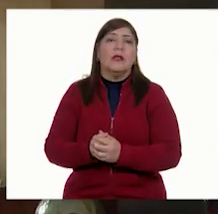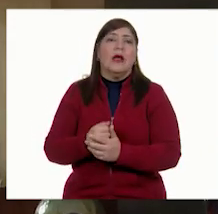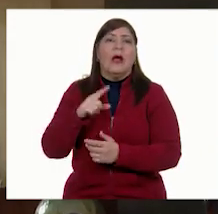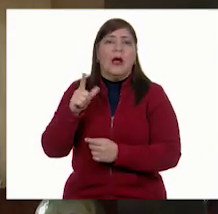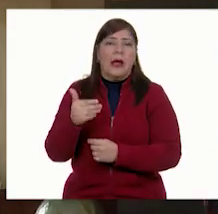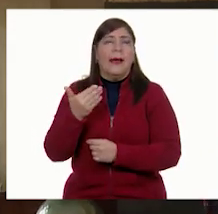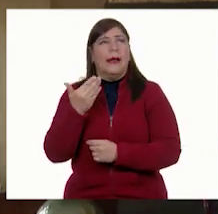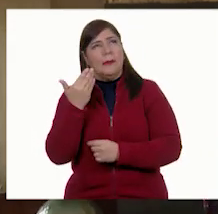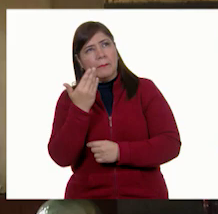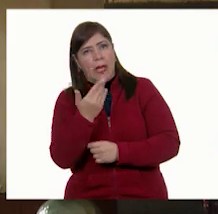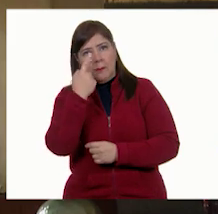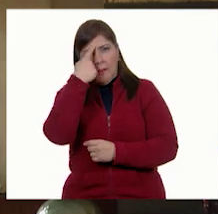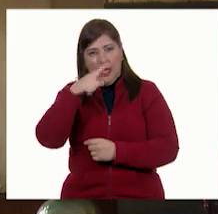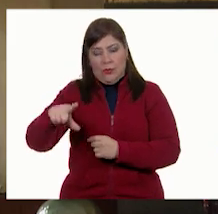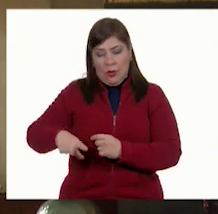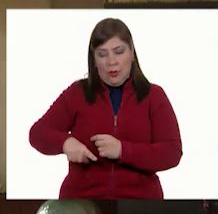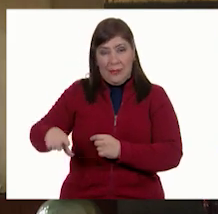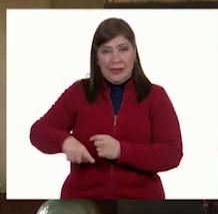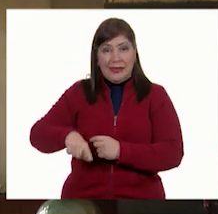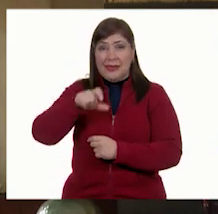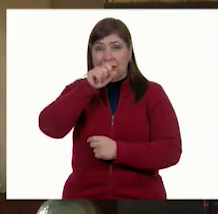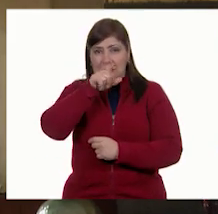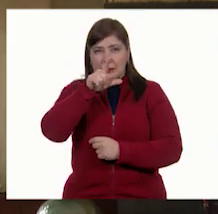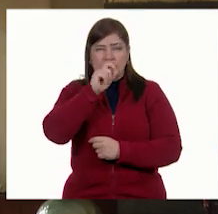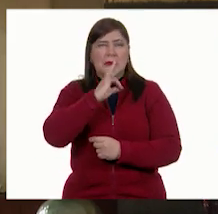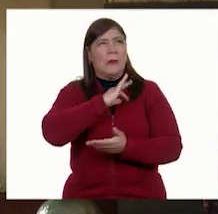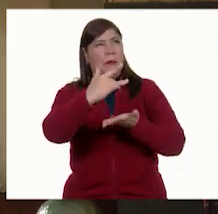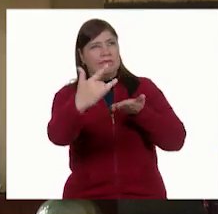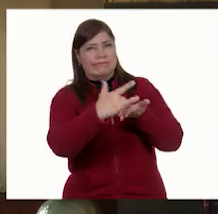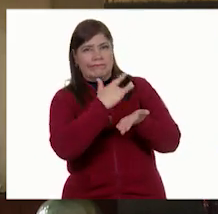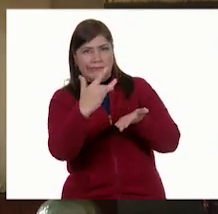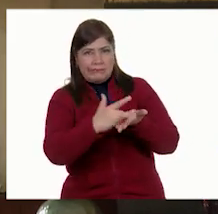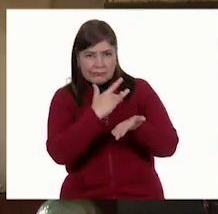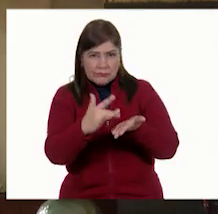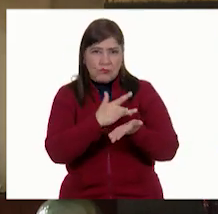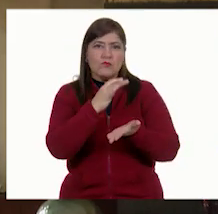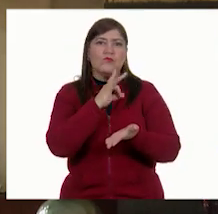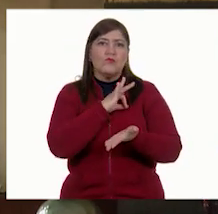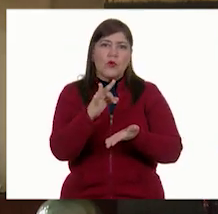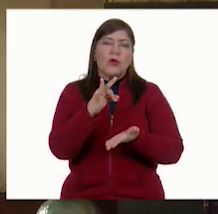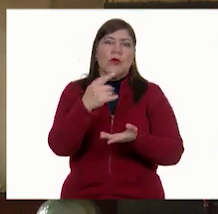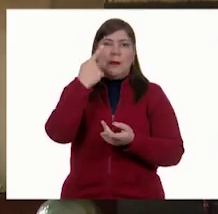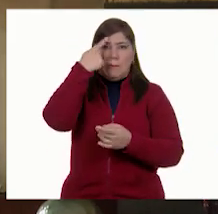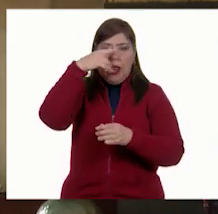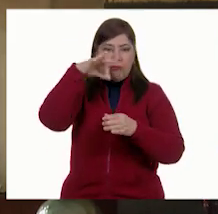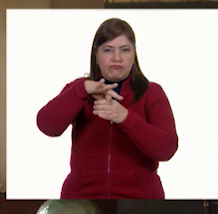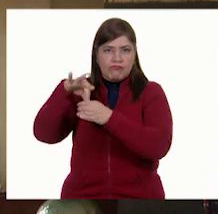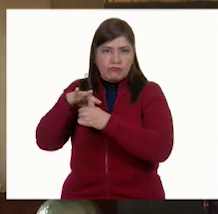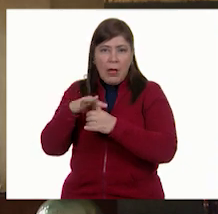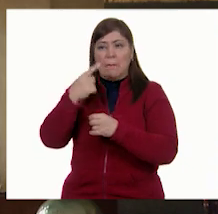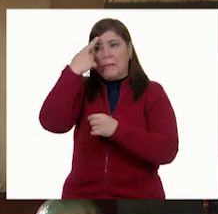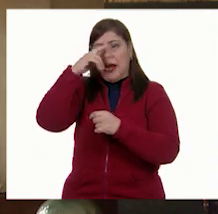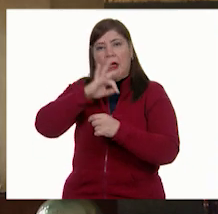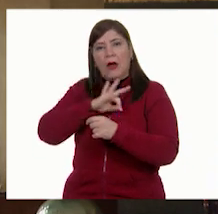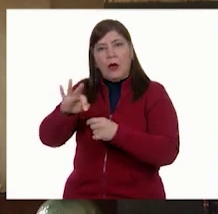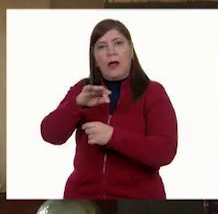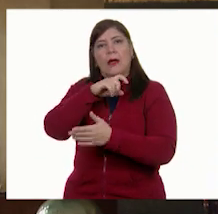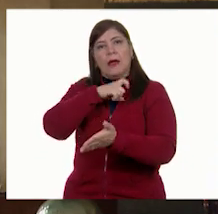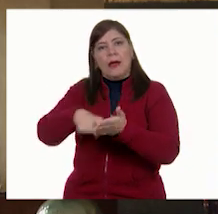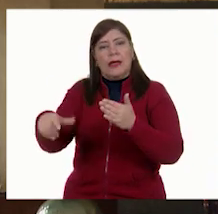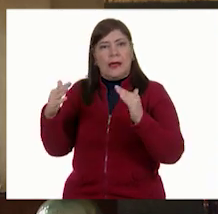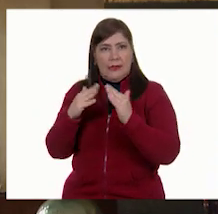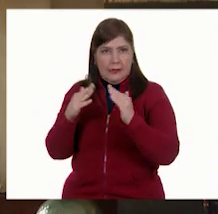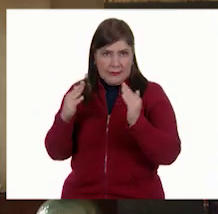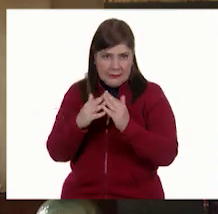pidieron al gobierno de Jalisco que los apoyara con parte de los fondos para poder comprar la casa. Fue